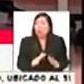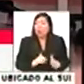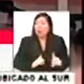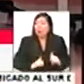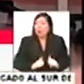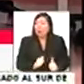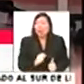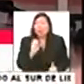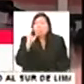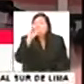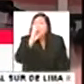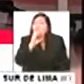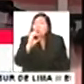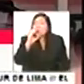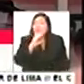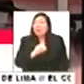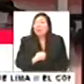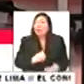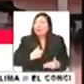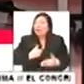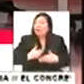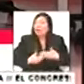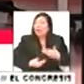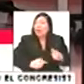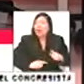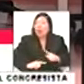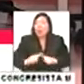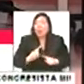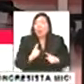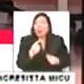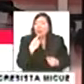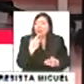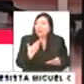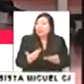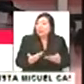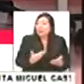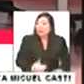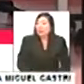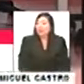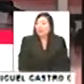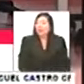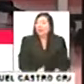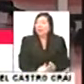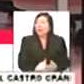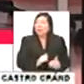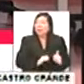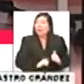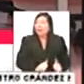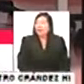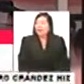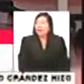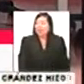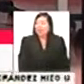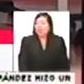acción buscar generar algún tipo de incidencia que afecte